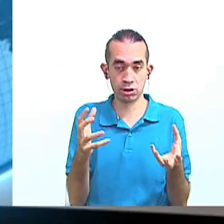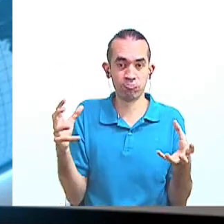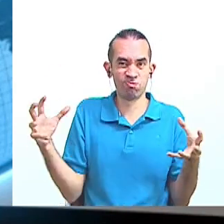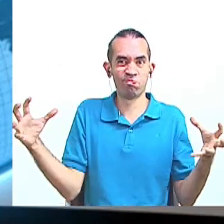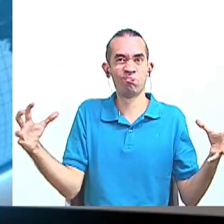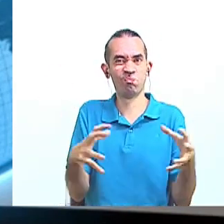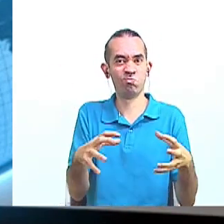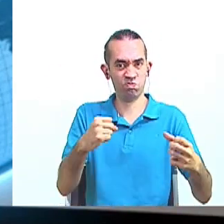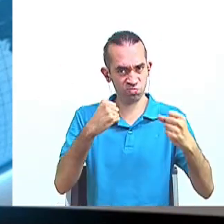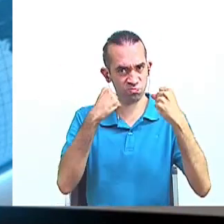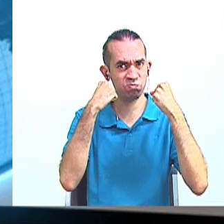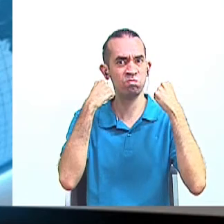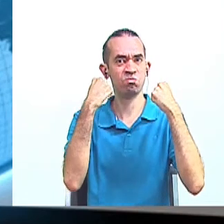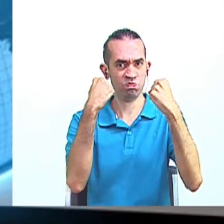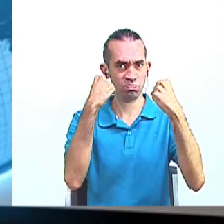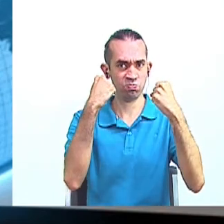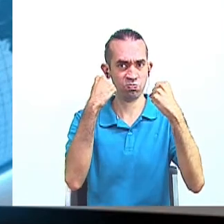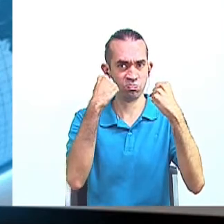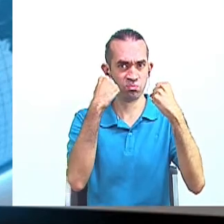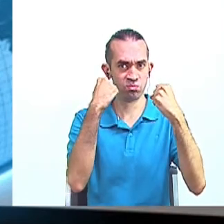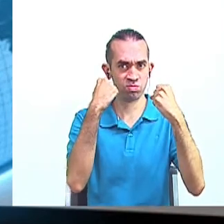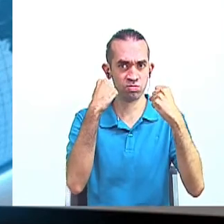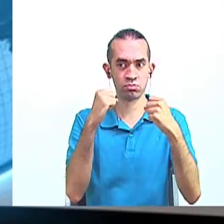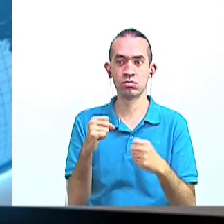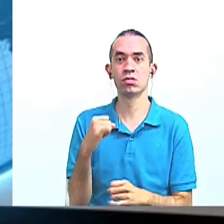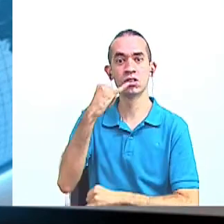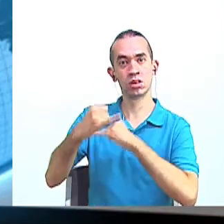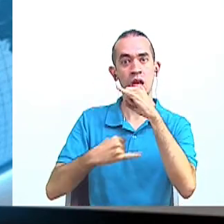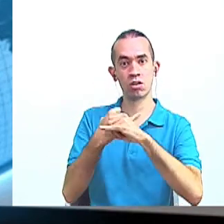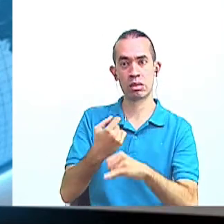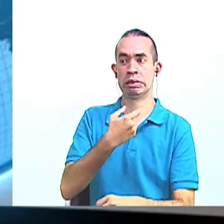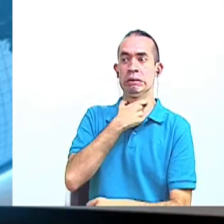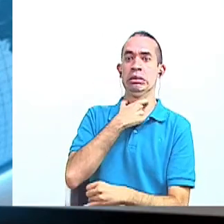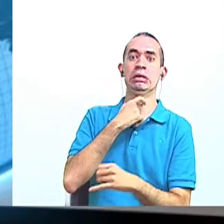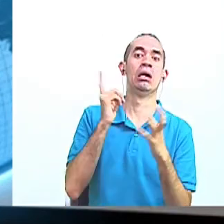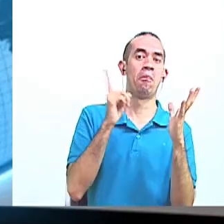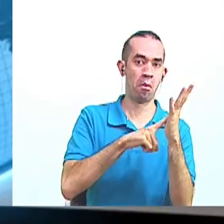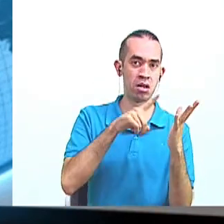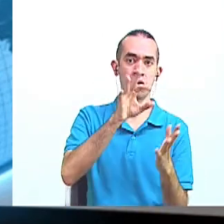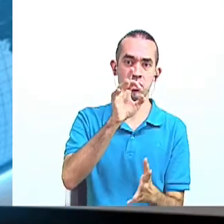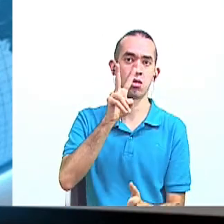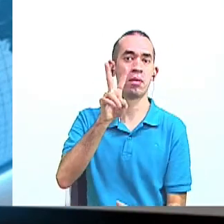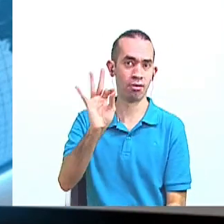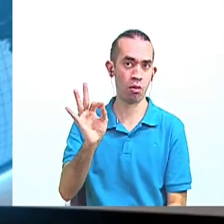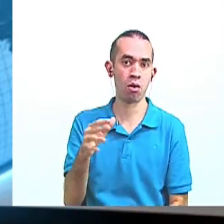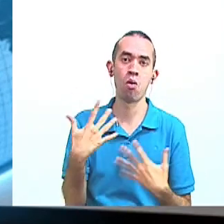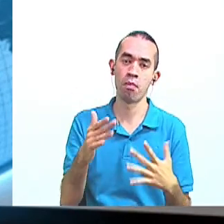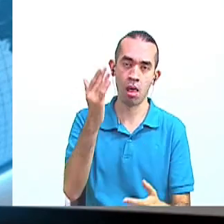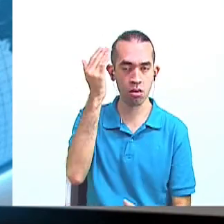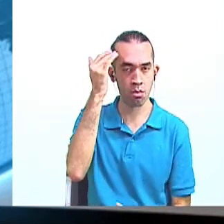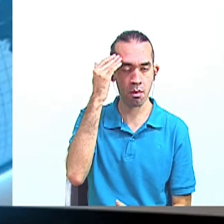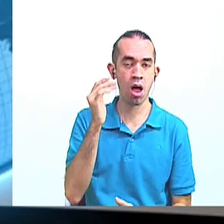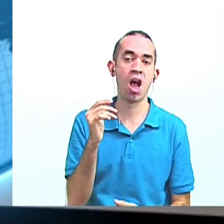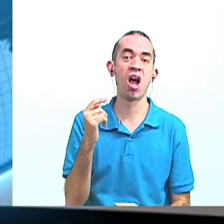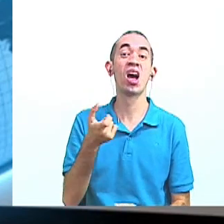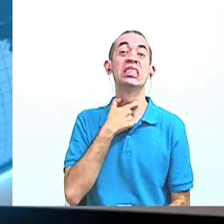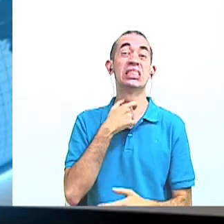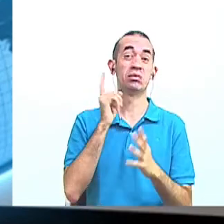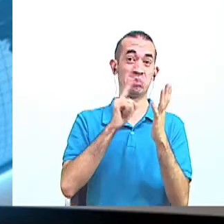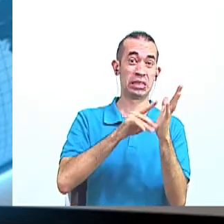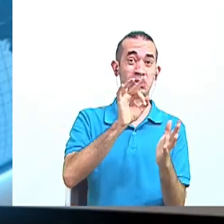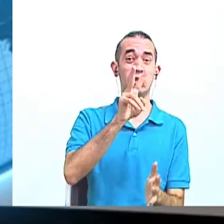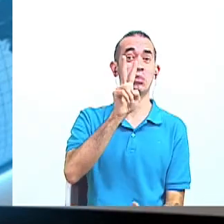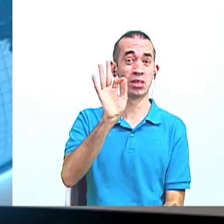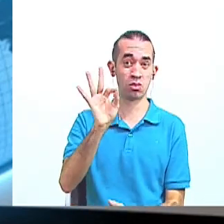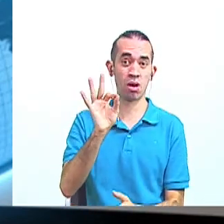fuerza ante una crisis internacional como la crisis de 1929. Dicho sea de paso, la crisis del 29 golpea a